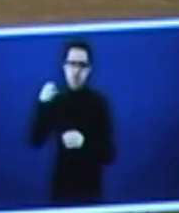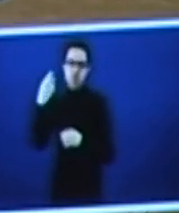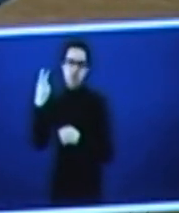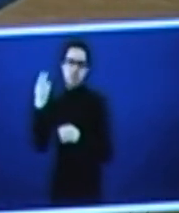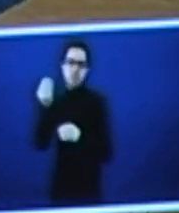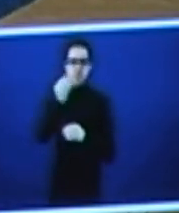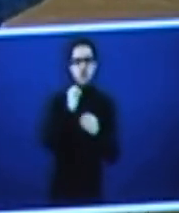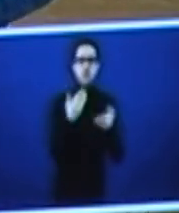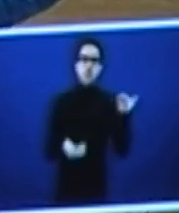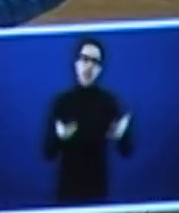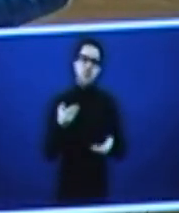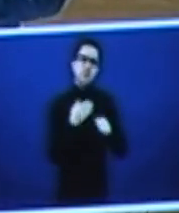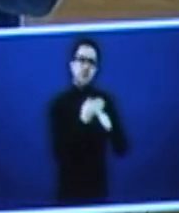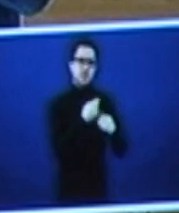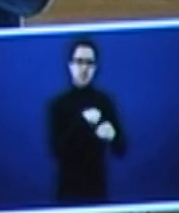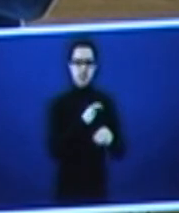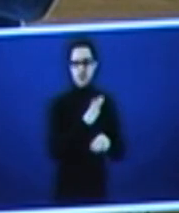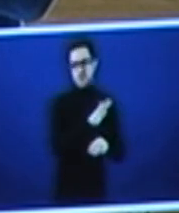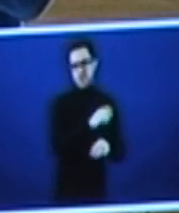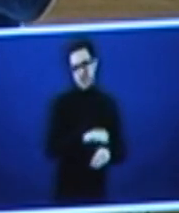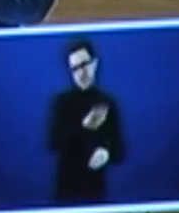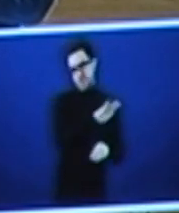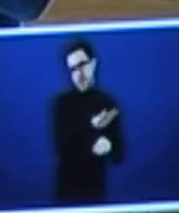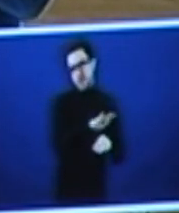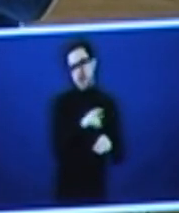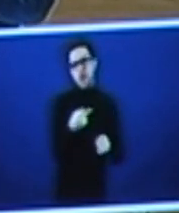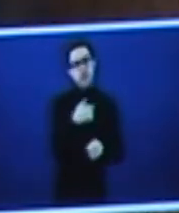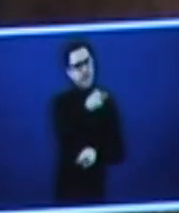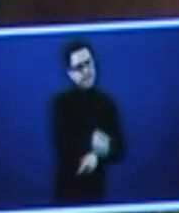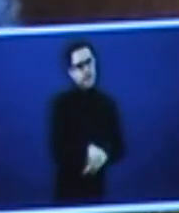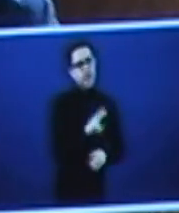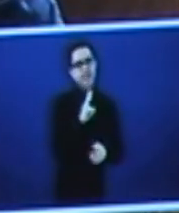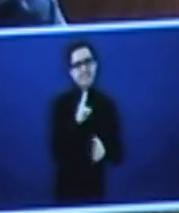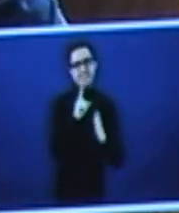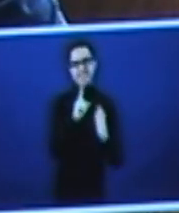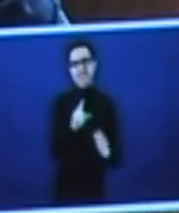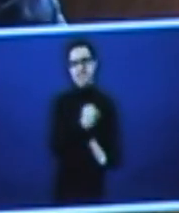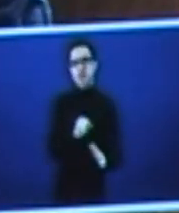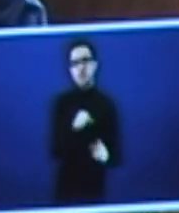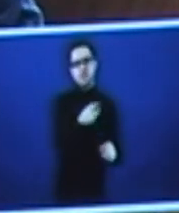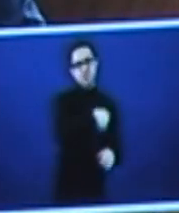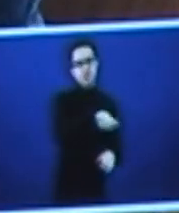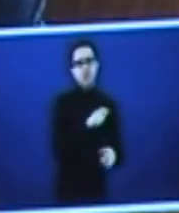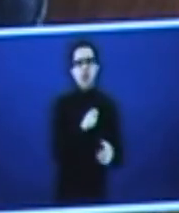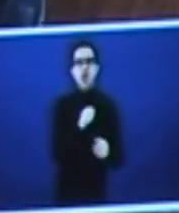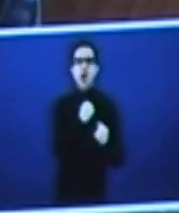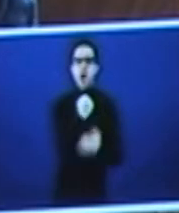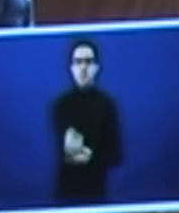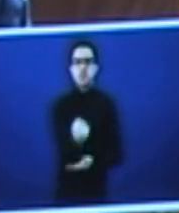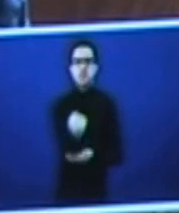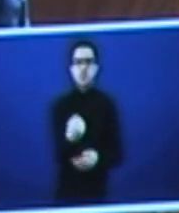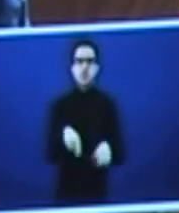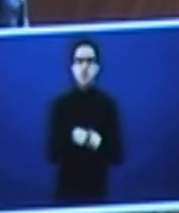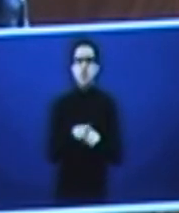de fracaso económico. Durante 6 anos apoyaron a política económica do Partido Socialista Obreiro Español que nos levou ata